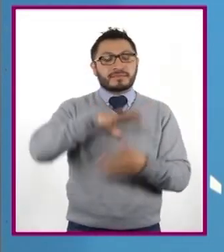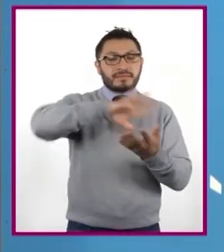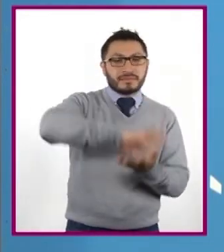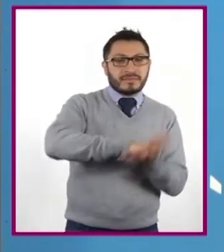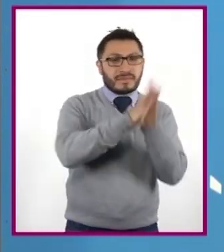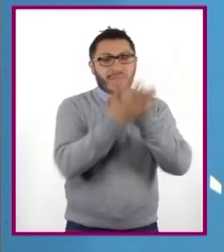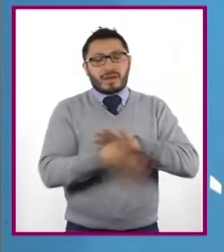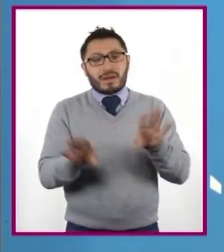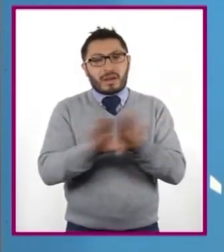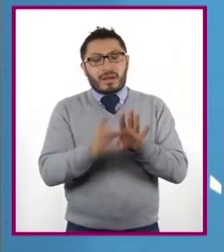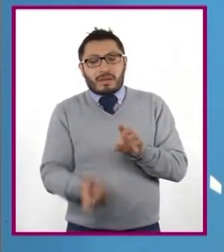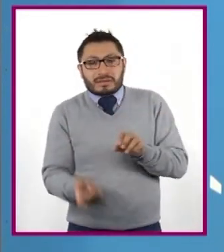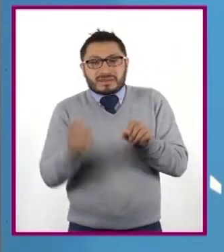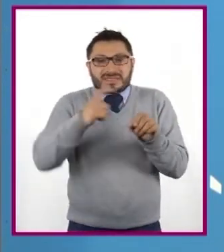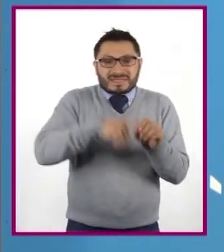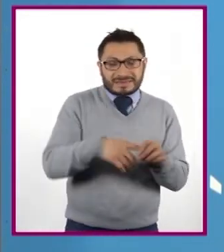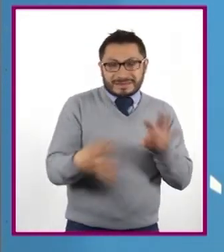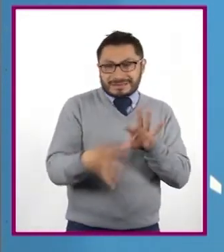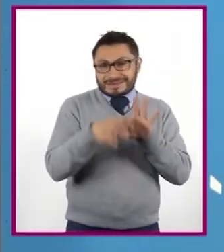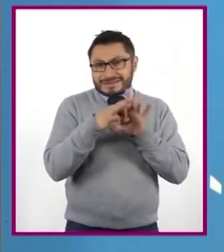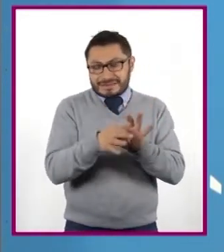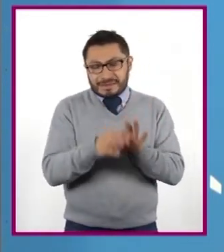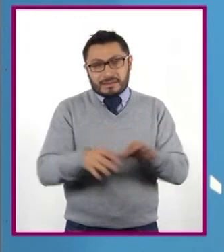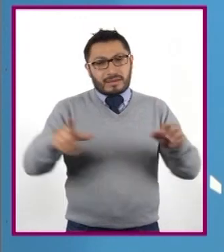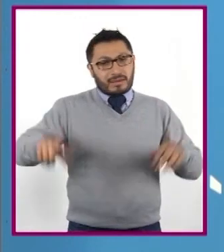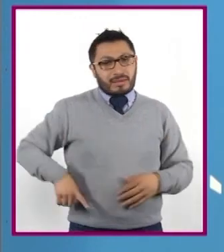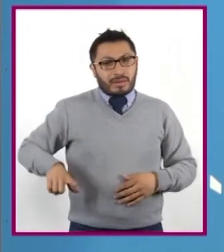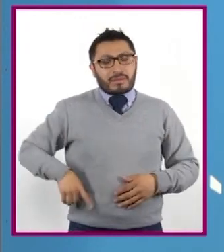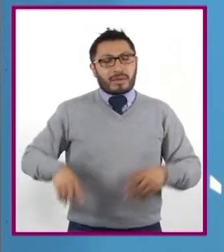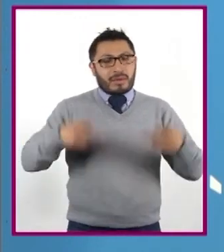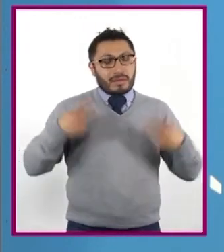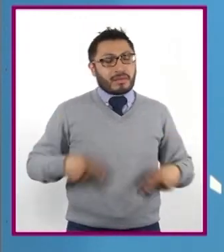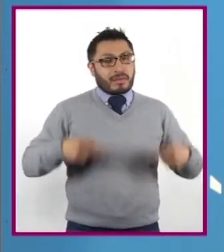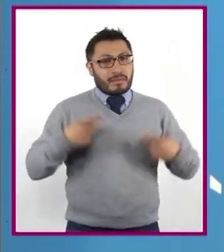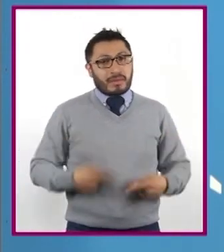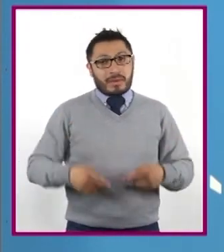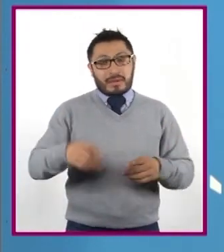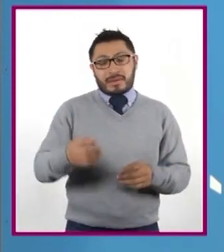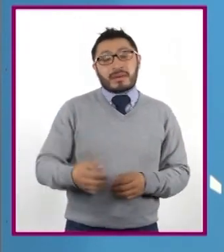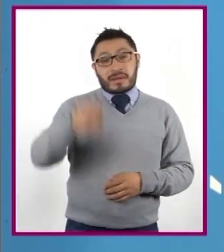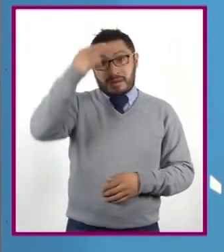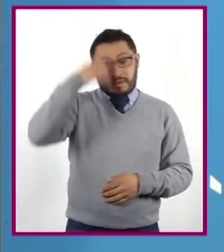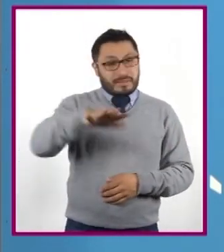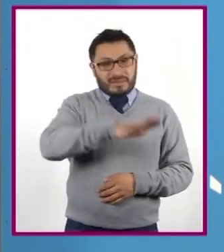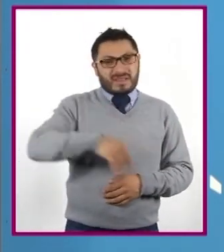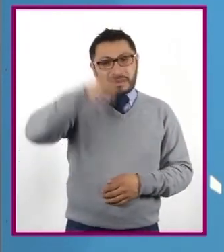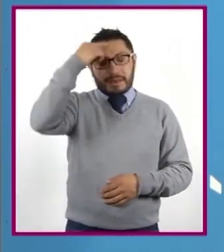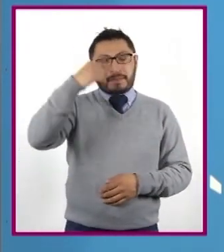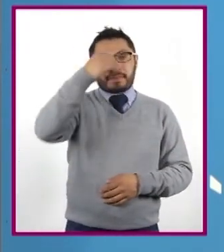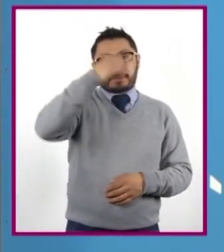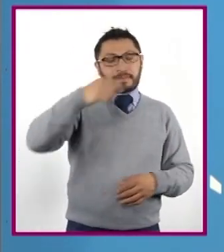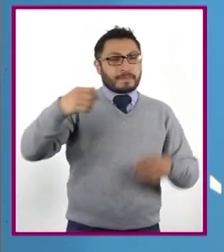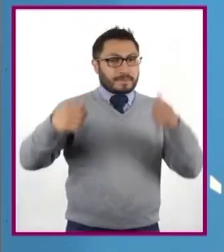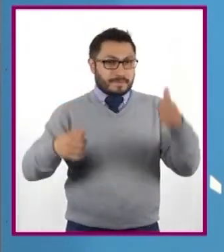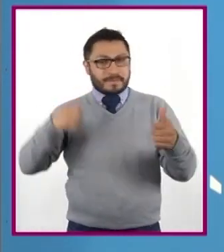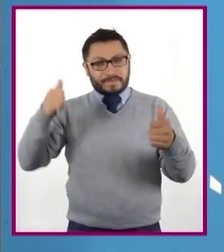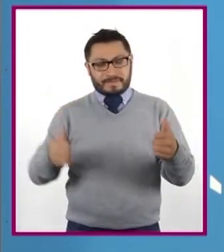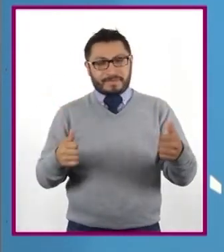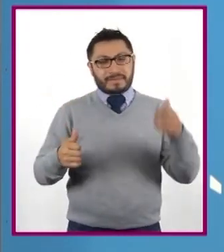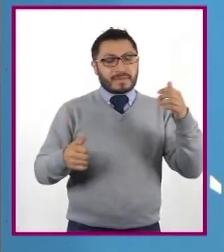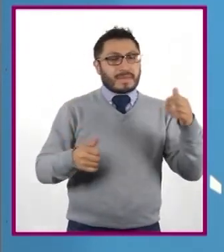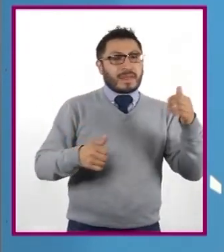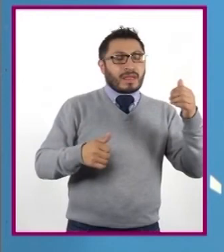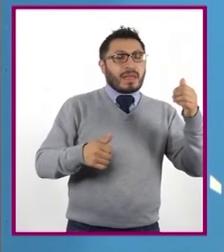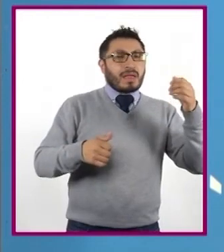un vínculo entre el gobierno y la ciudadanía, para que cada una de las partes cumpla con lo que le